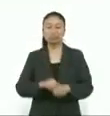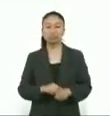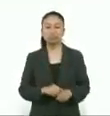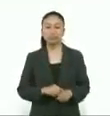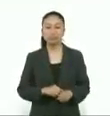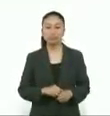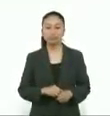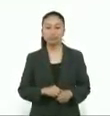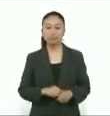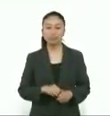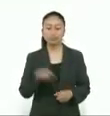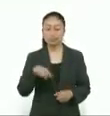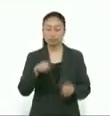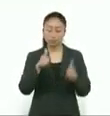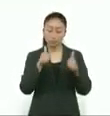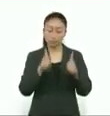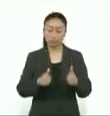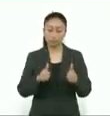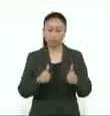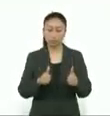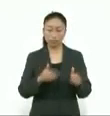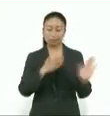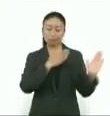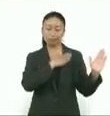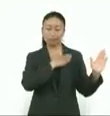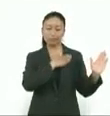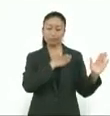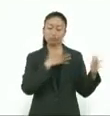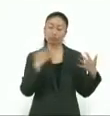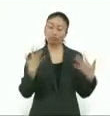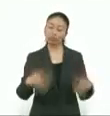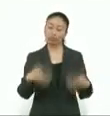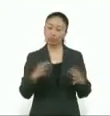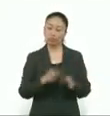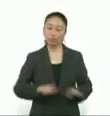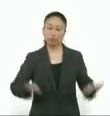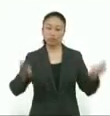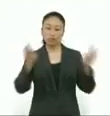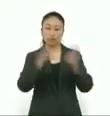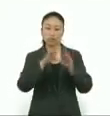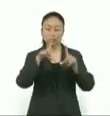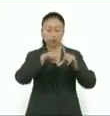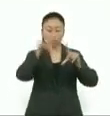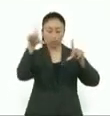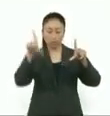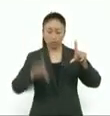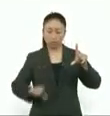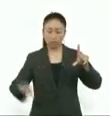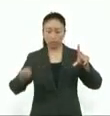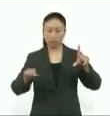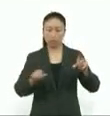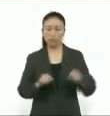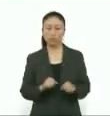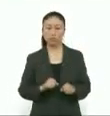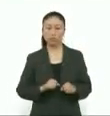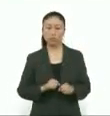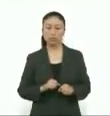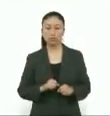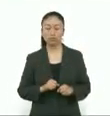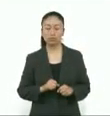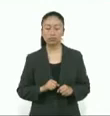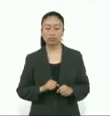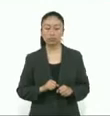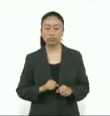Quienes estamos aquí tenemos un compromiso muy grande con nuestra patria y con nuestro pueblo. Nunca perdamos de